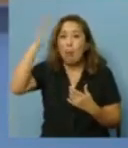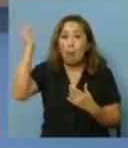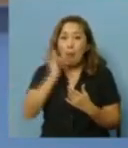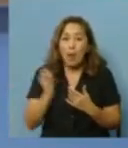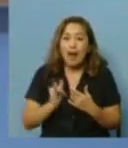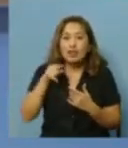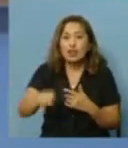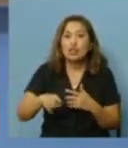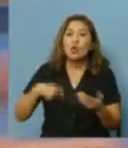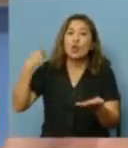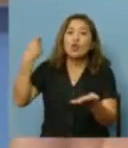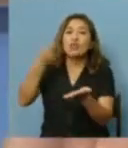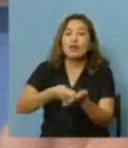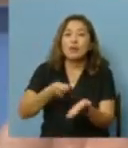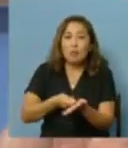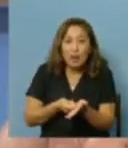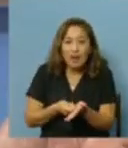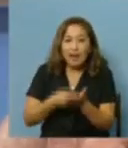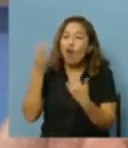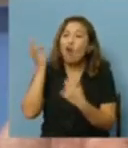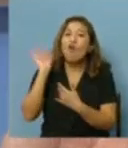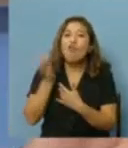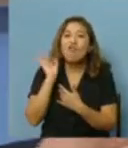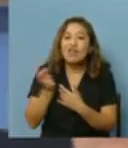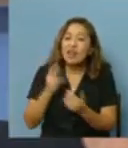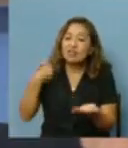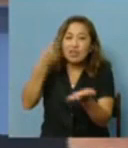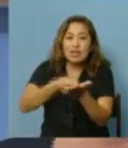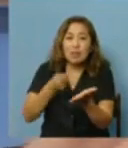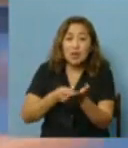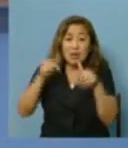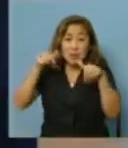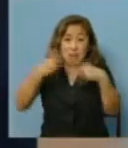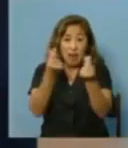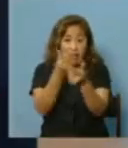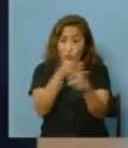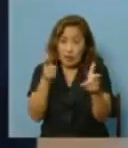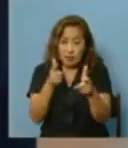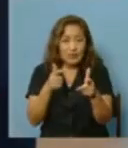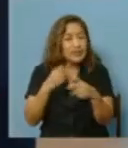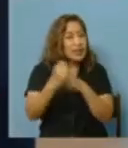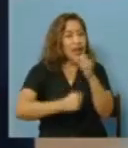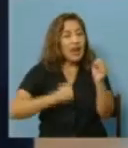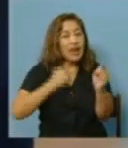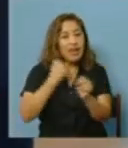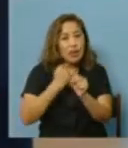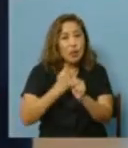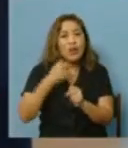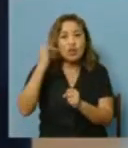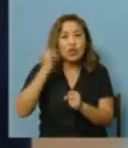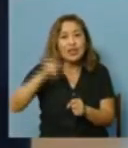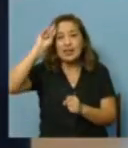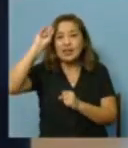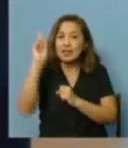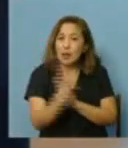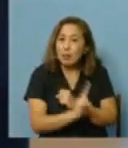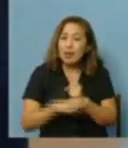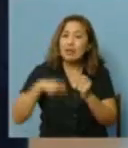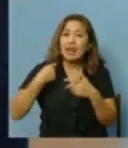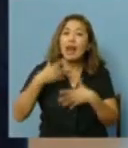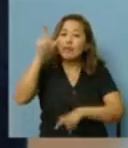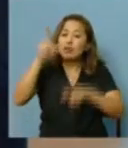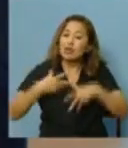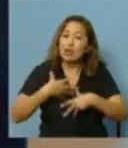de vencimiento de toda esta obligación económica y no hay un peso hay plazo entonces que deberían respetar los